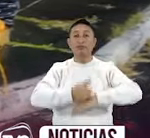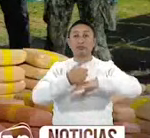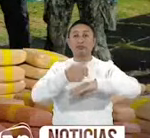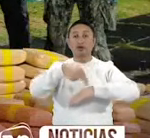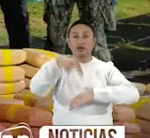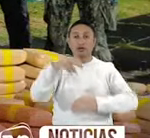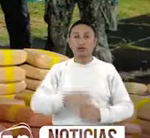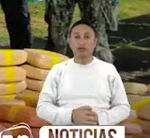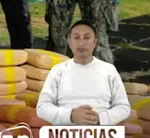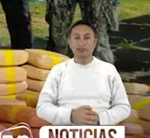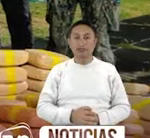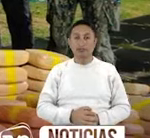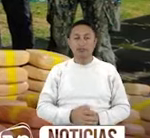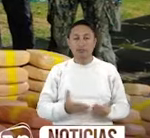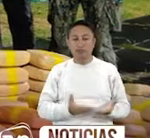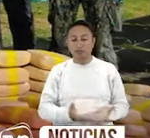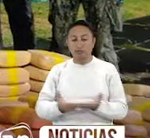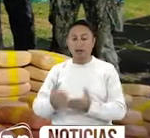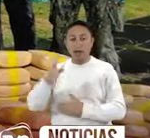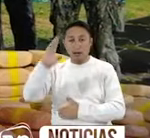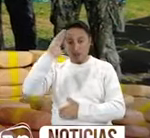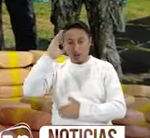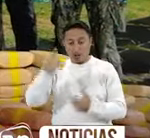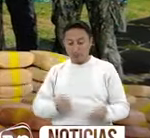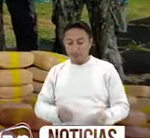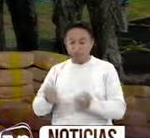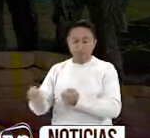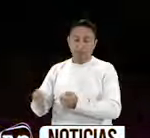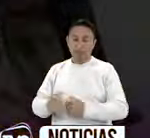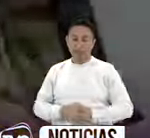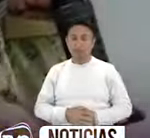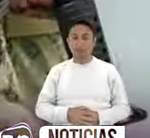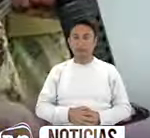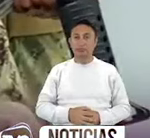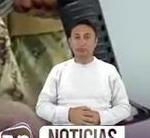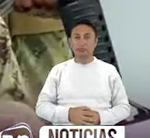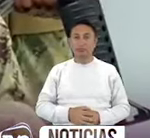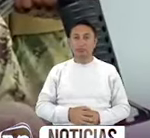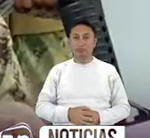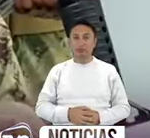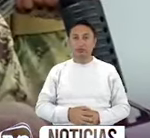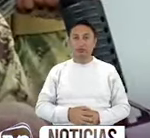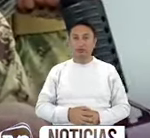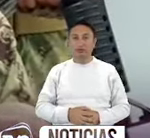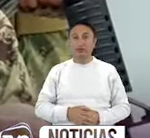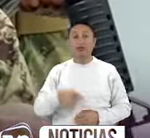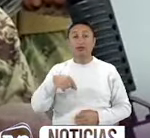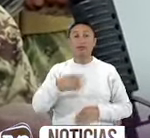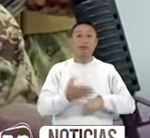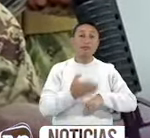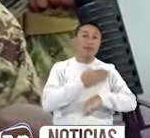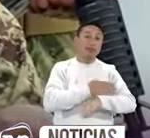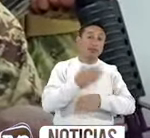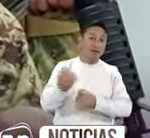su posterior entrega a la Policía Nacional. Se dio con la embarcación por medio de información obtenida por inteligencia naval.